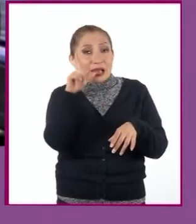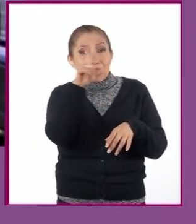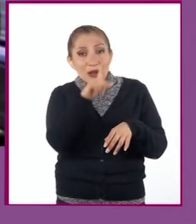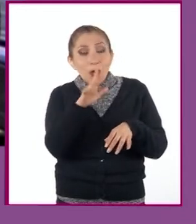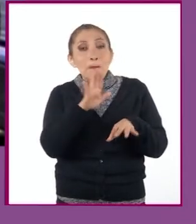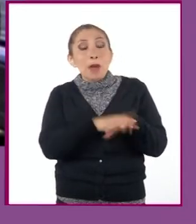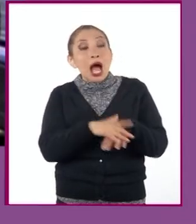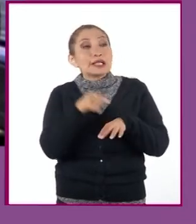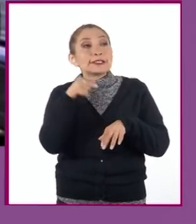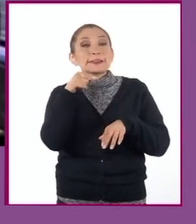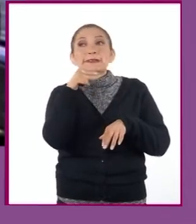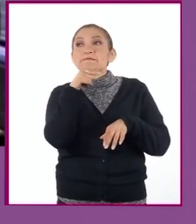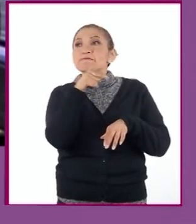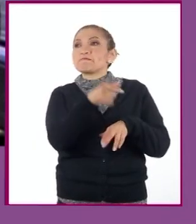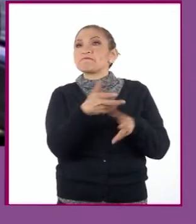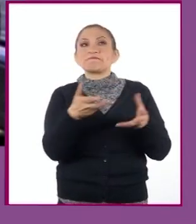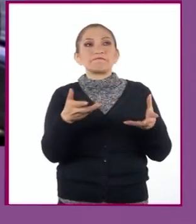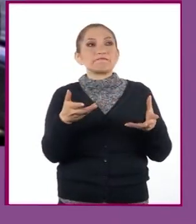que tiene más